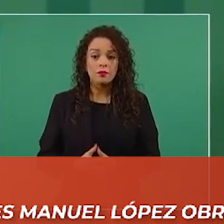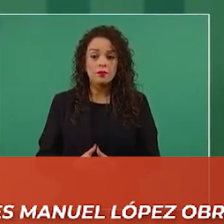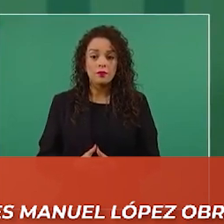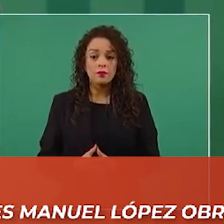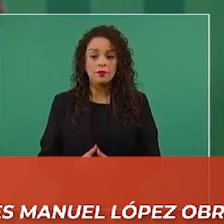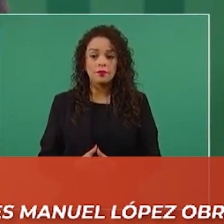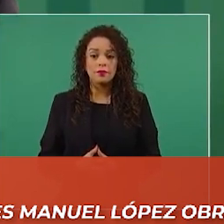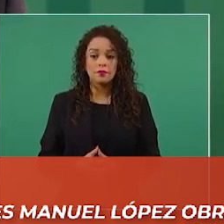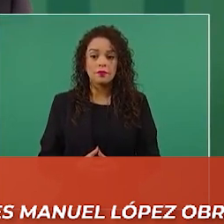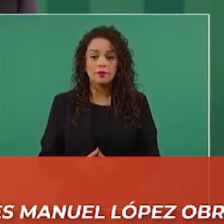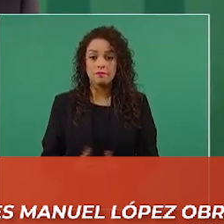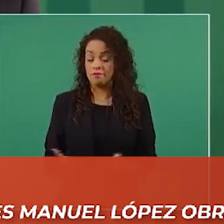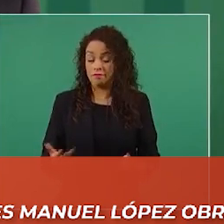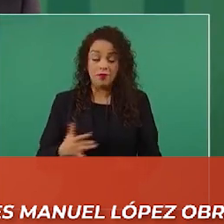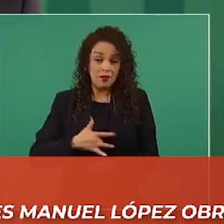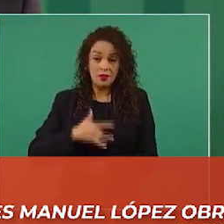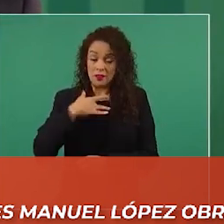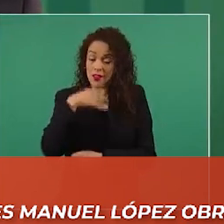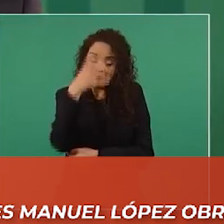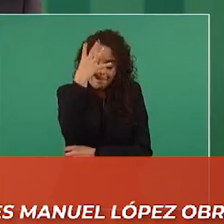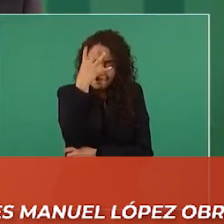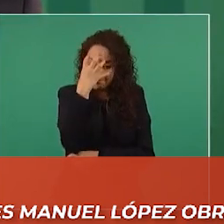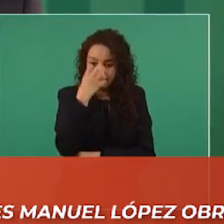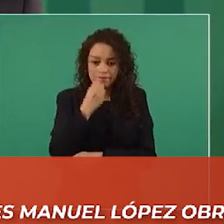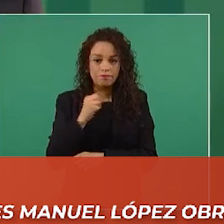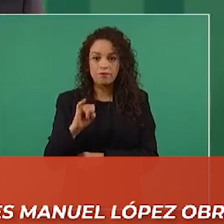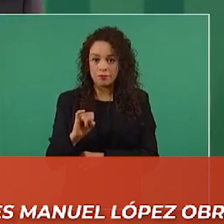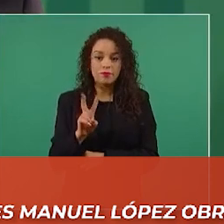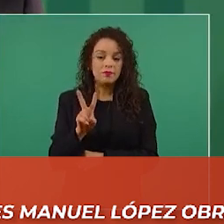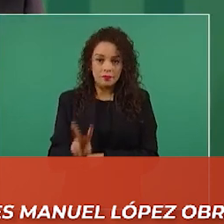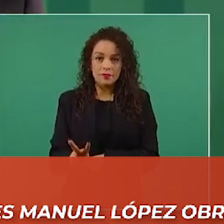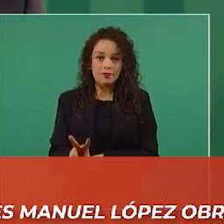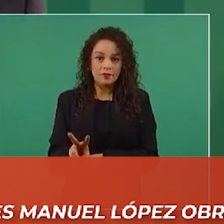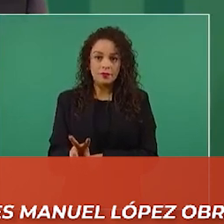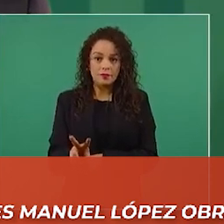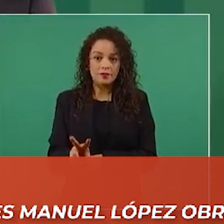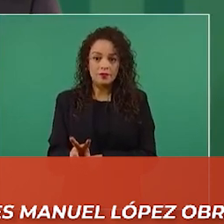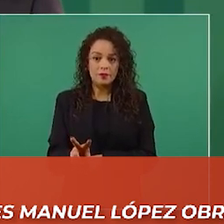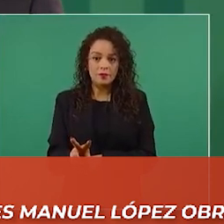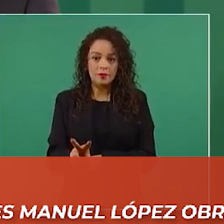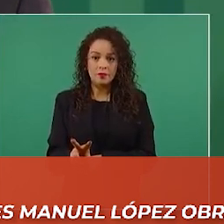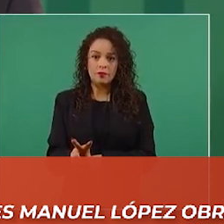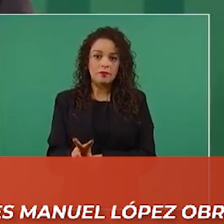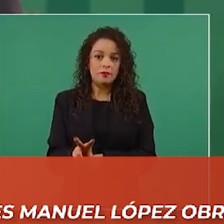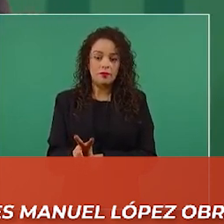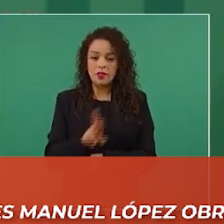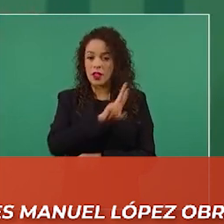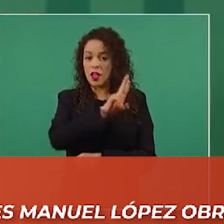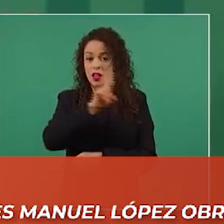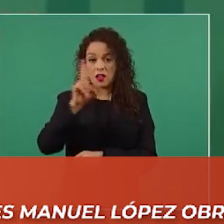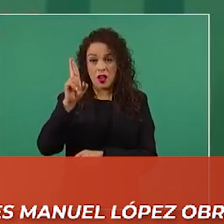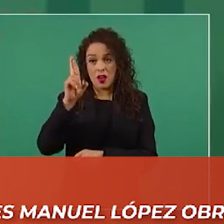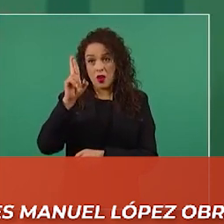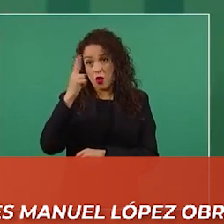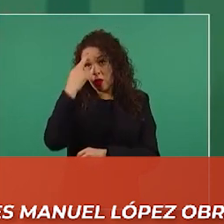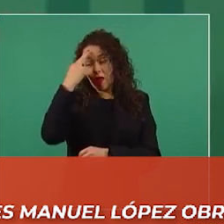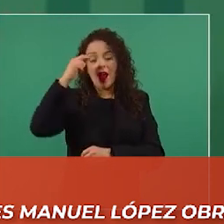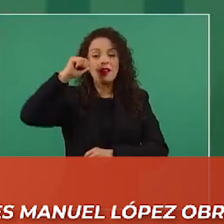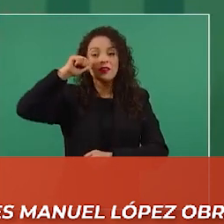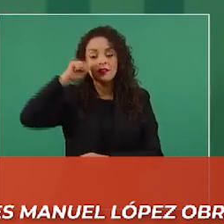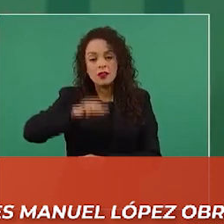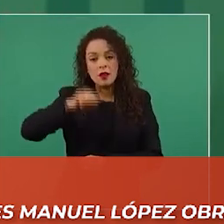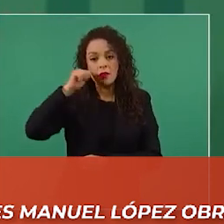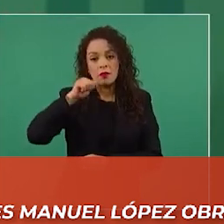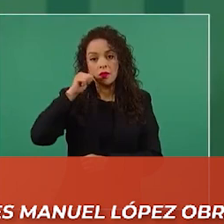nos sentimos por eso tristes. Y siempre vamos a estar recordando a los que perdieron